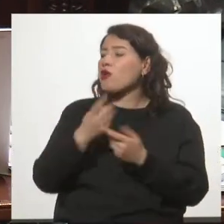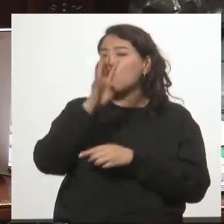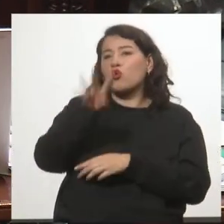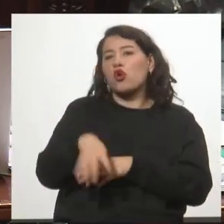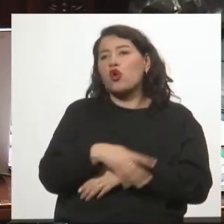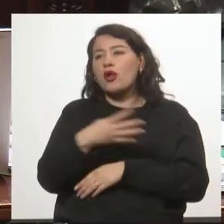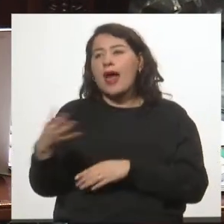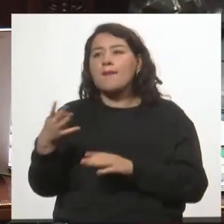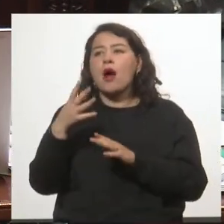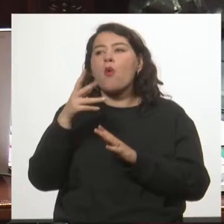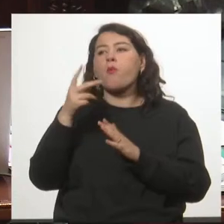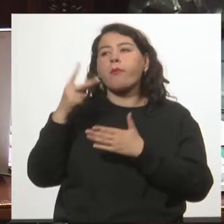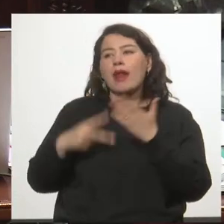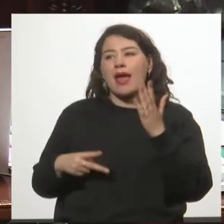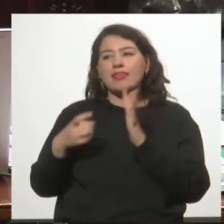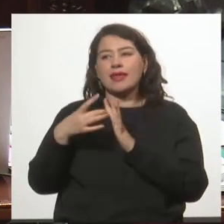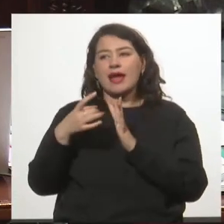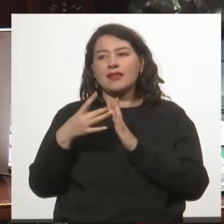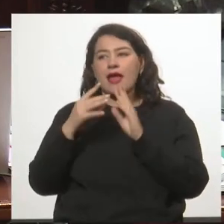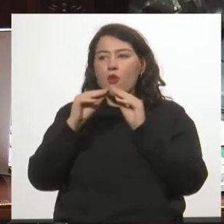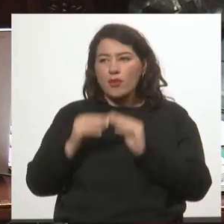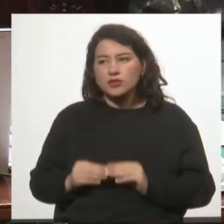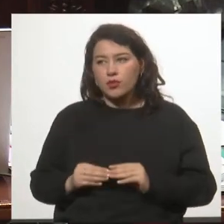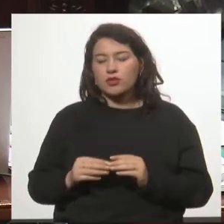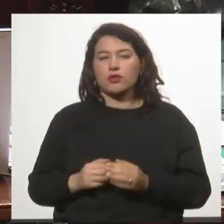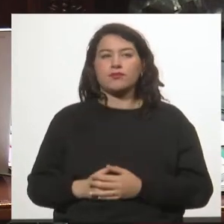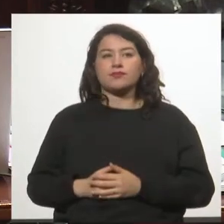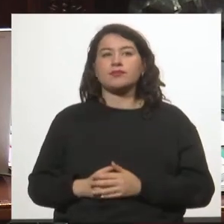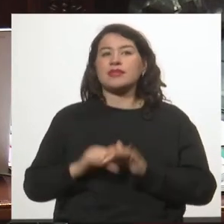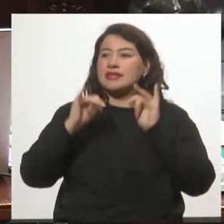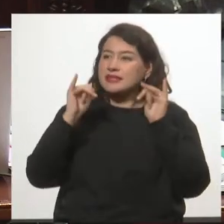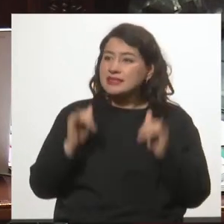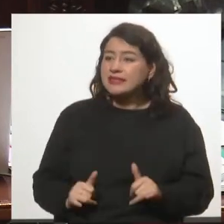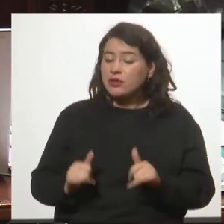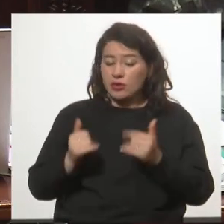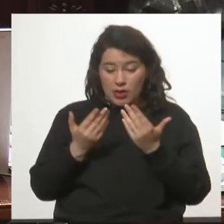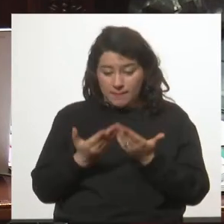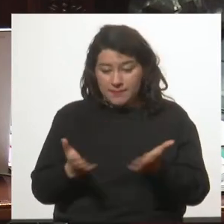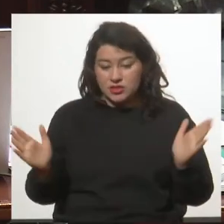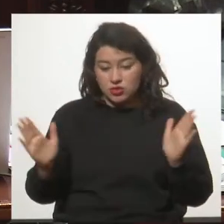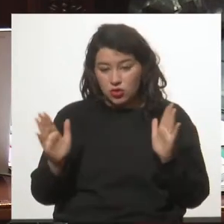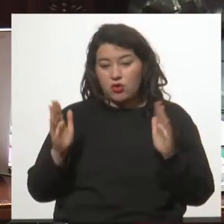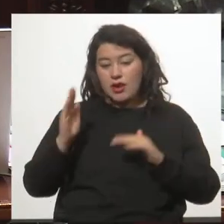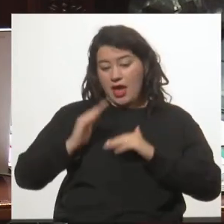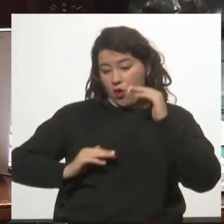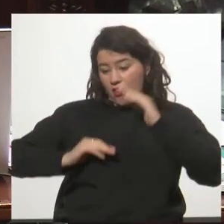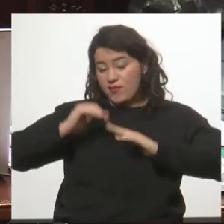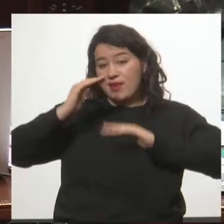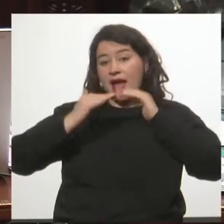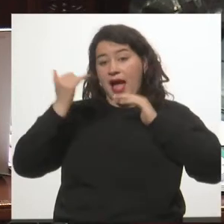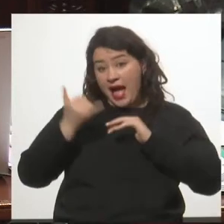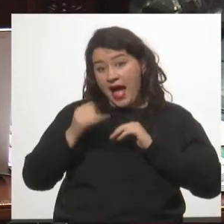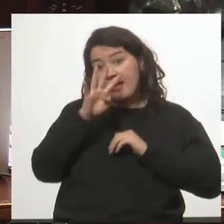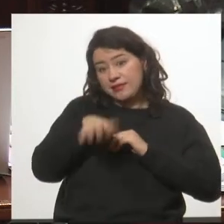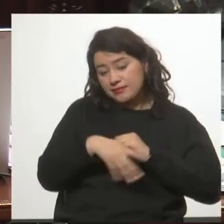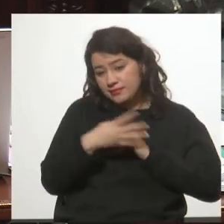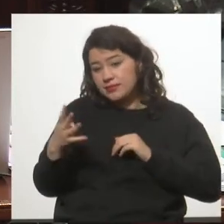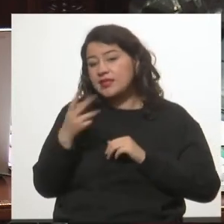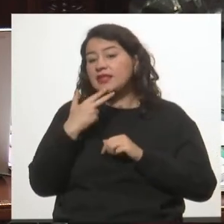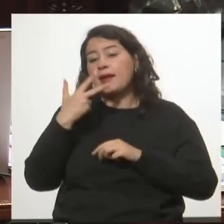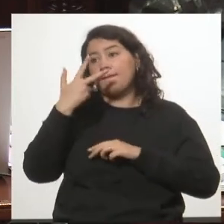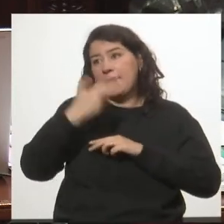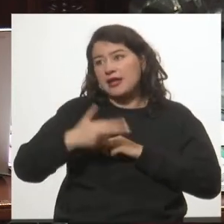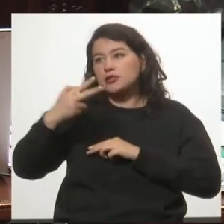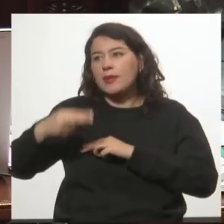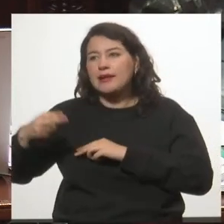plan de calidad ni presupuesto financiero si bien durante la ejecución de la obra se desarrolló un cronograma y se establecieron plazos